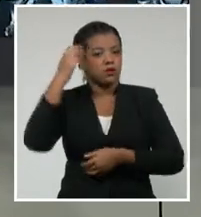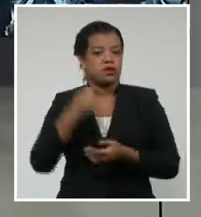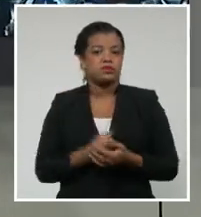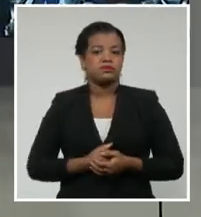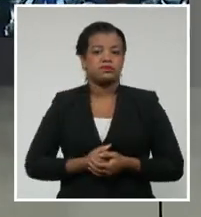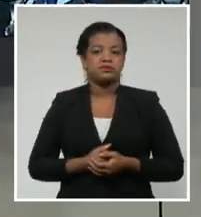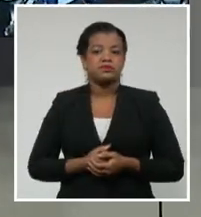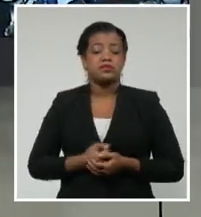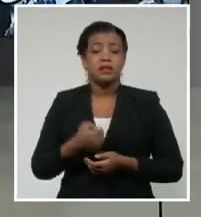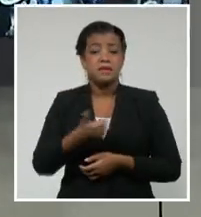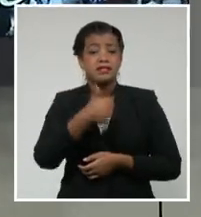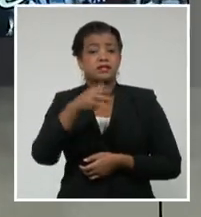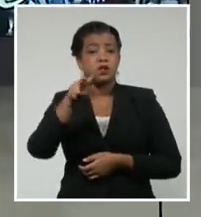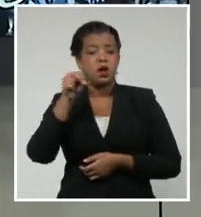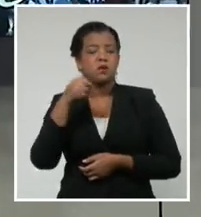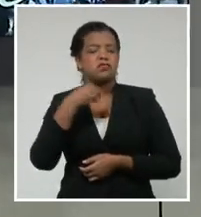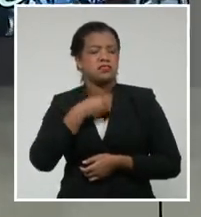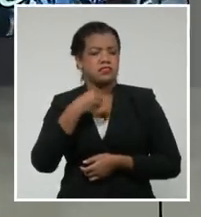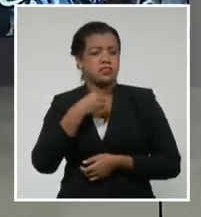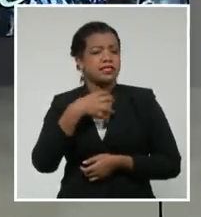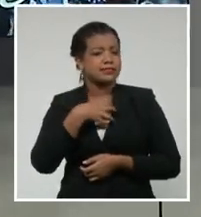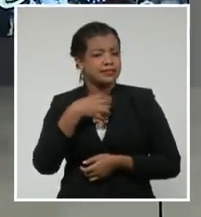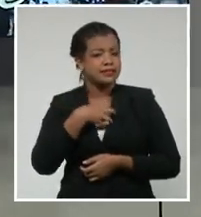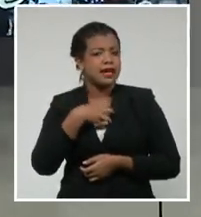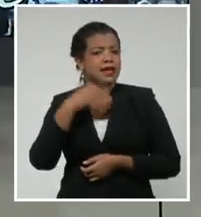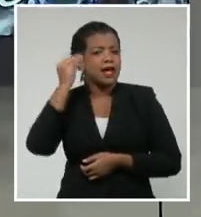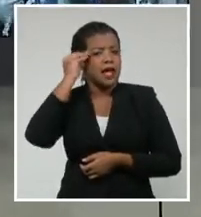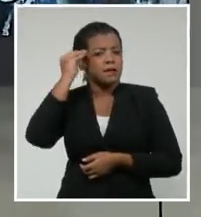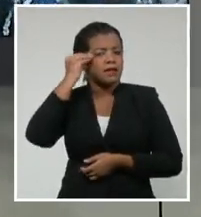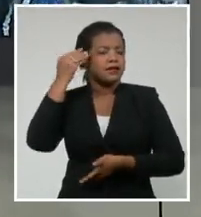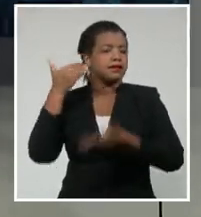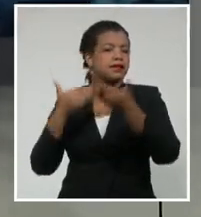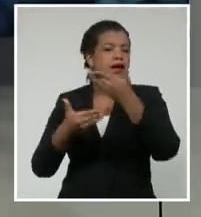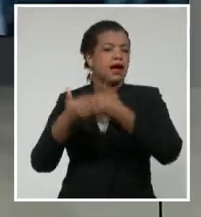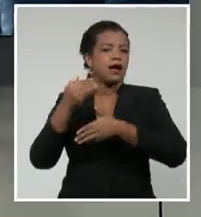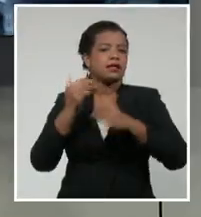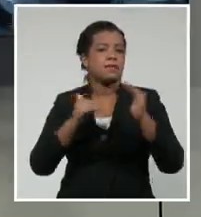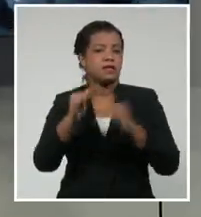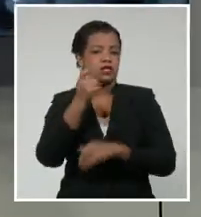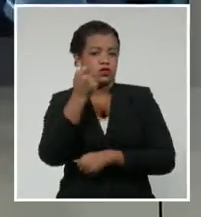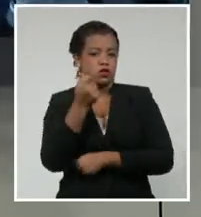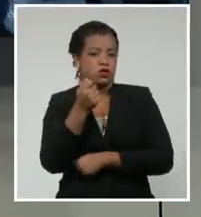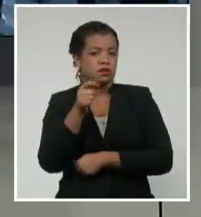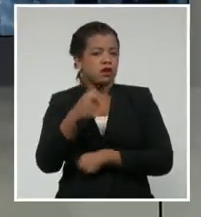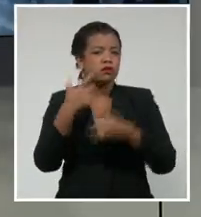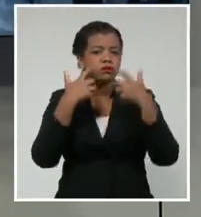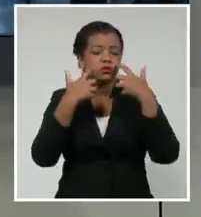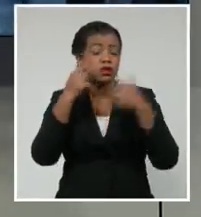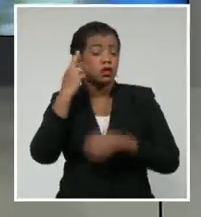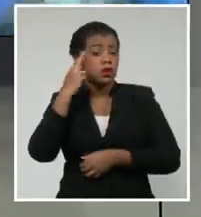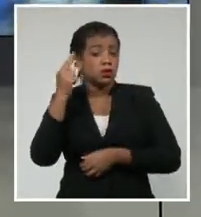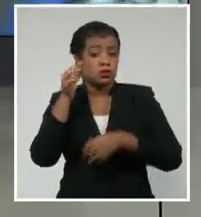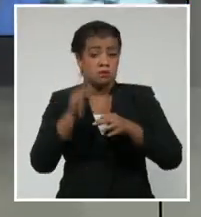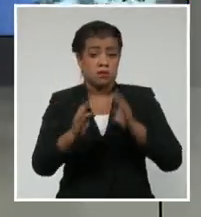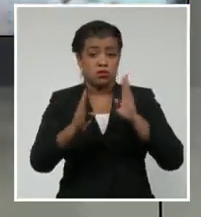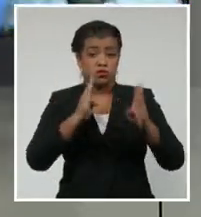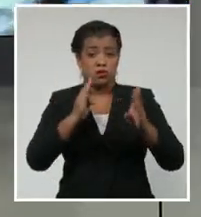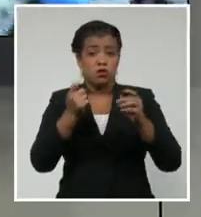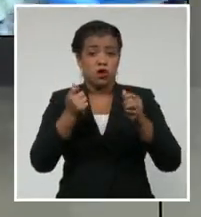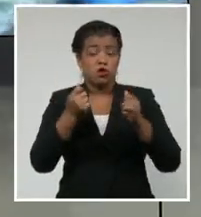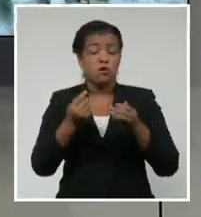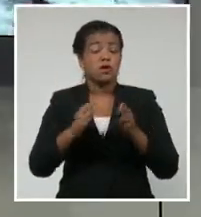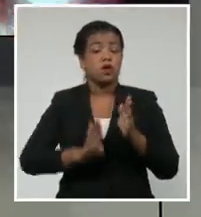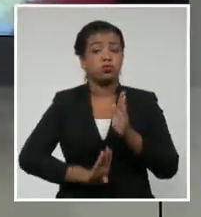su favor su experiencia en el gobierno de morales como ministro de economía es importante recordar que en ese periodo la economía creció durante